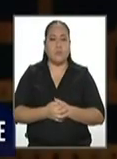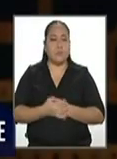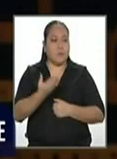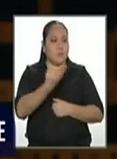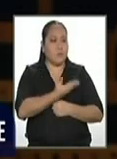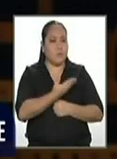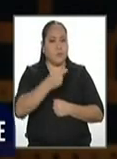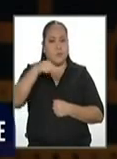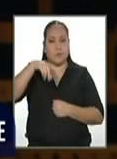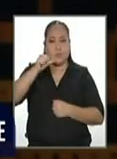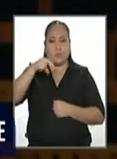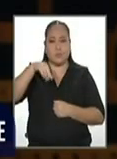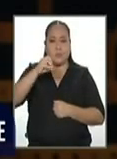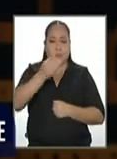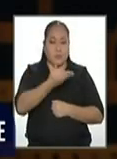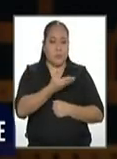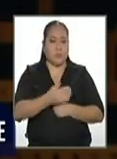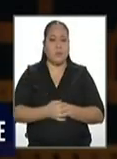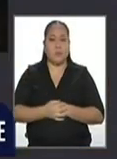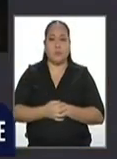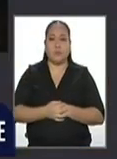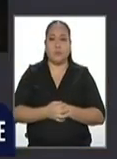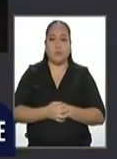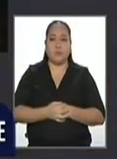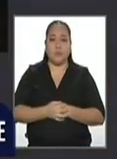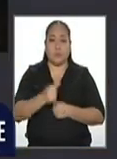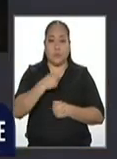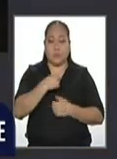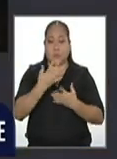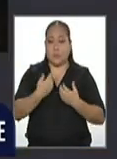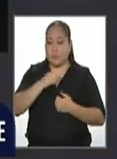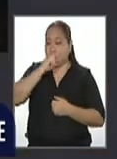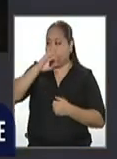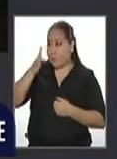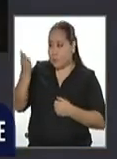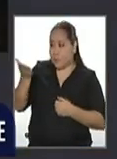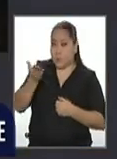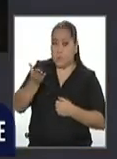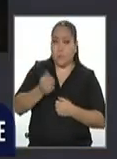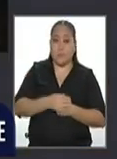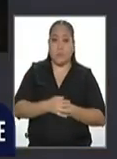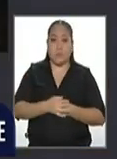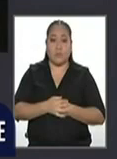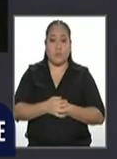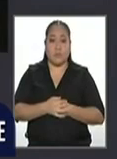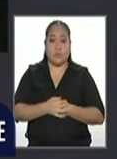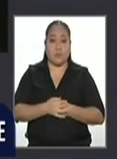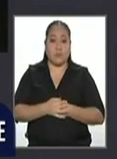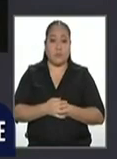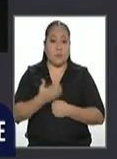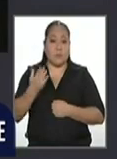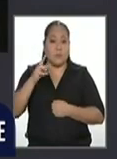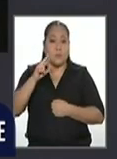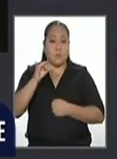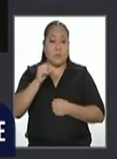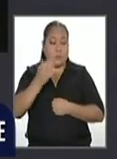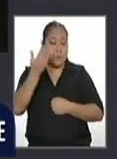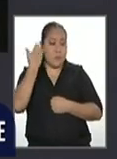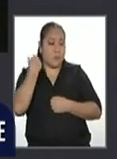Señor Nano Guerra. Yo quería referirme a la alusión que hizo la señora Rosas hace un